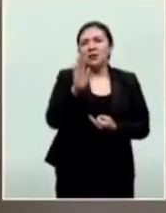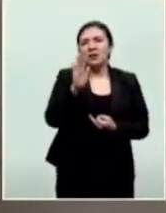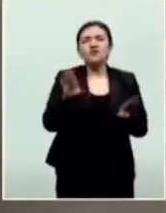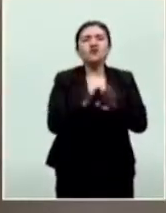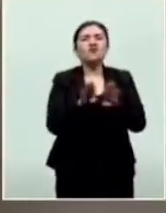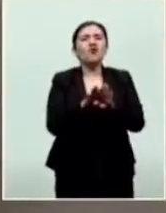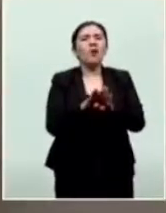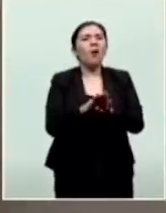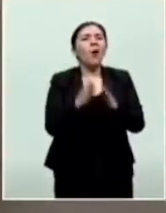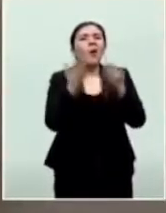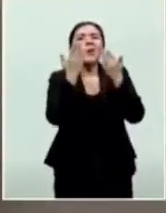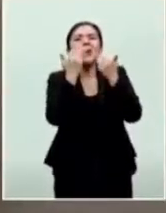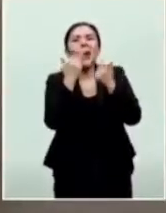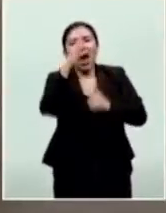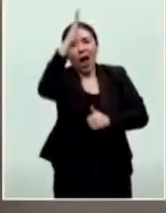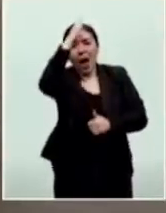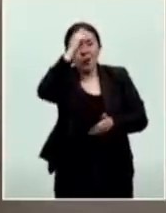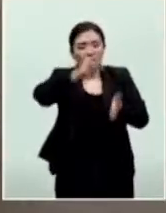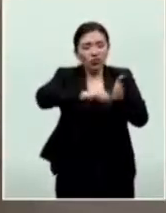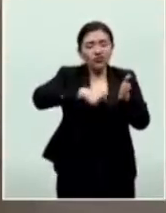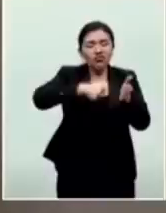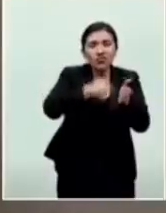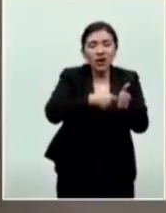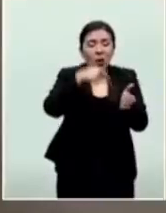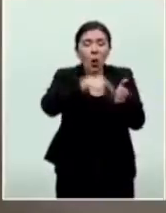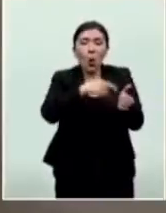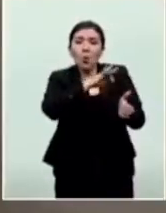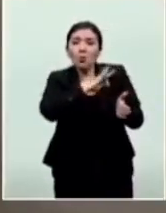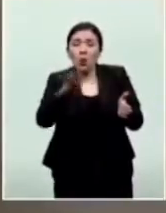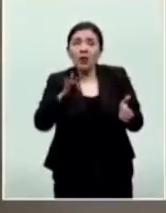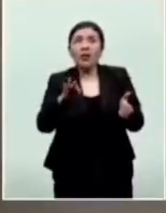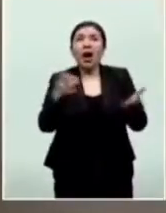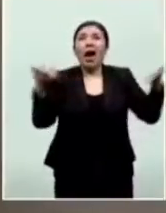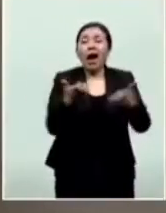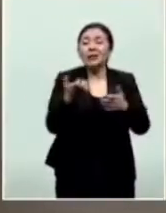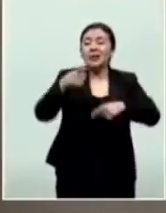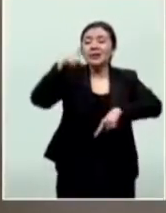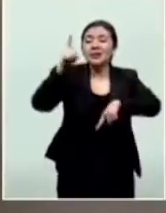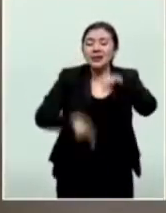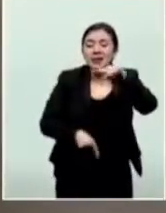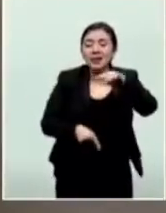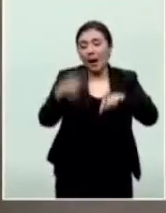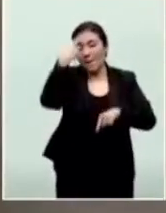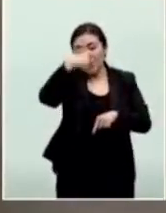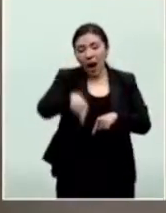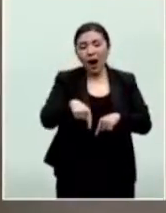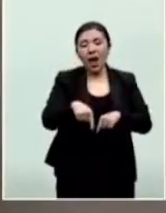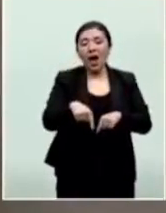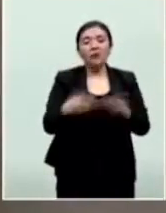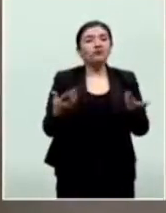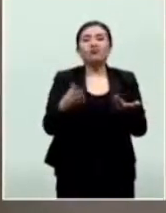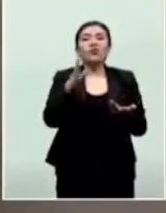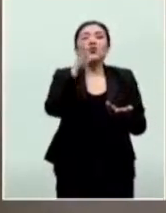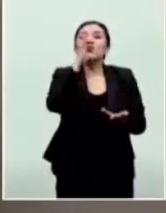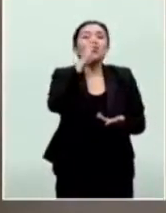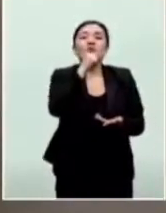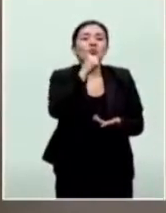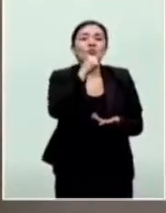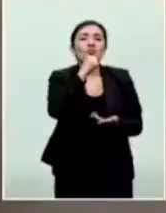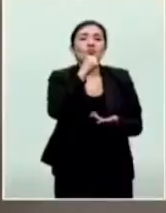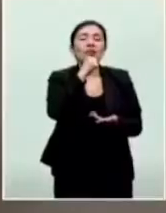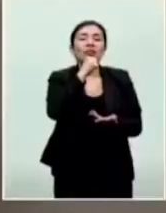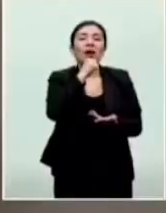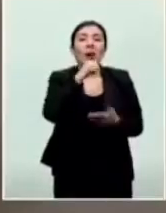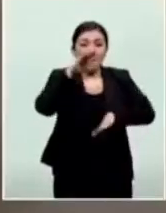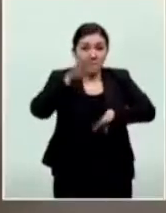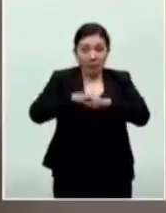impedimentos técnicos en el asunto que nos iba a impedir, valga la redundancia, que no iba a ser posible